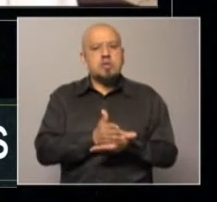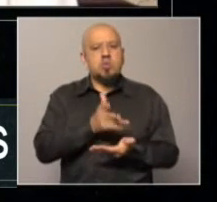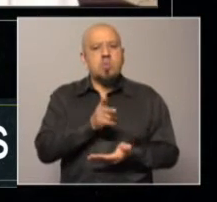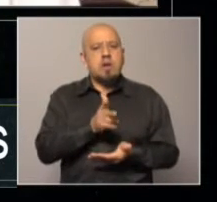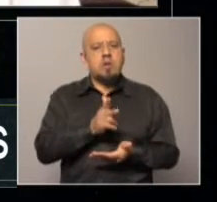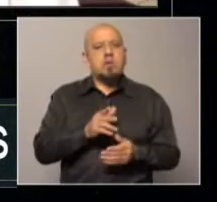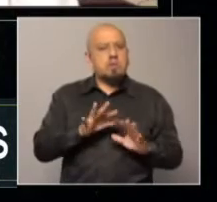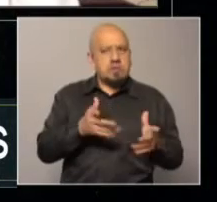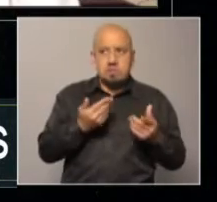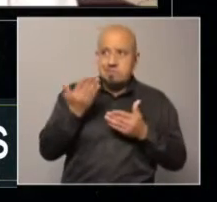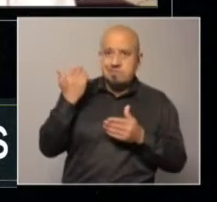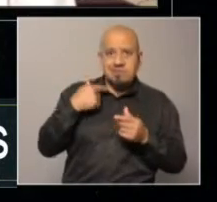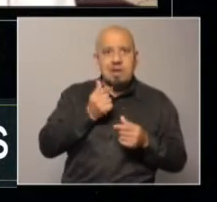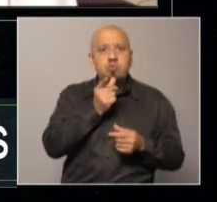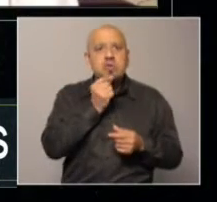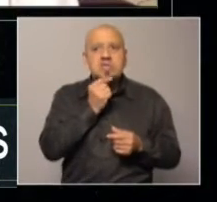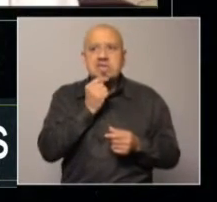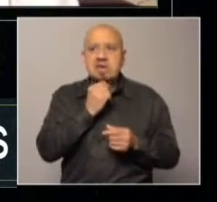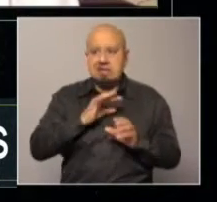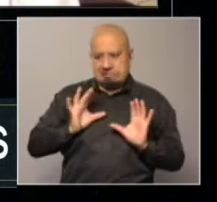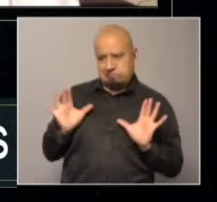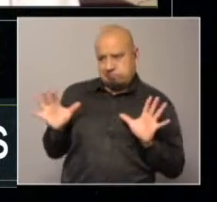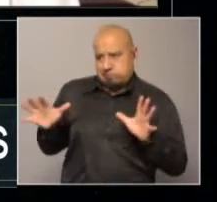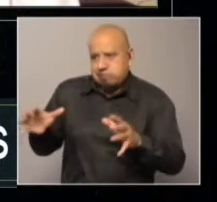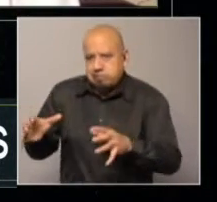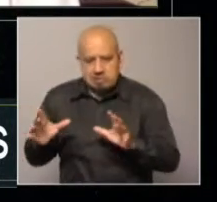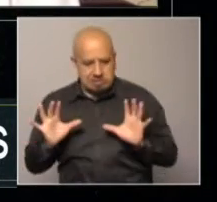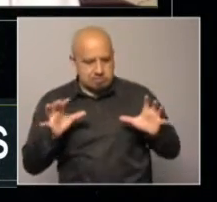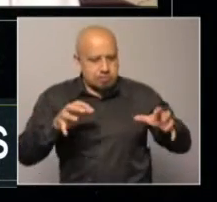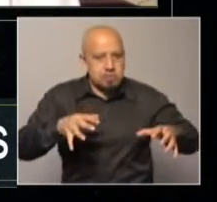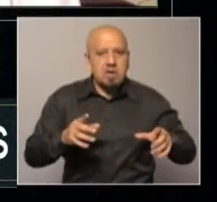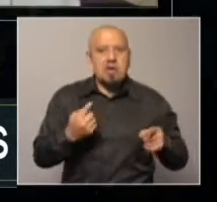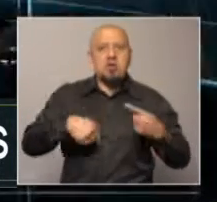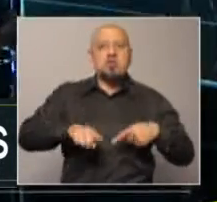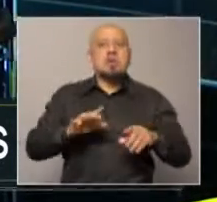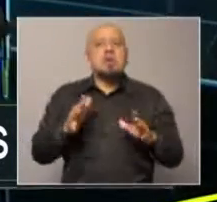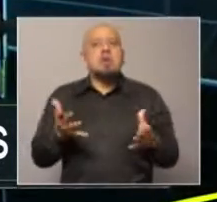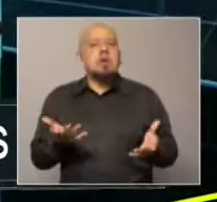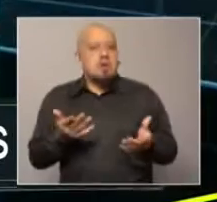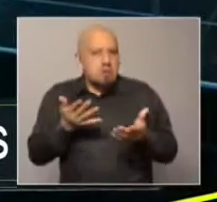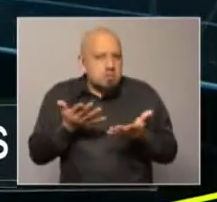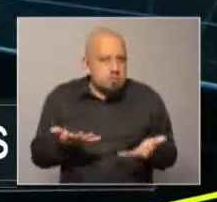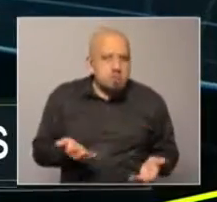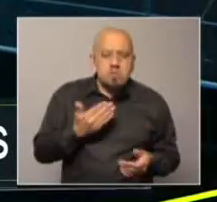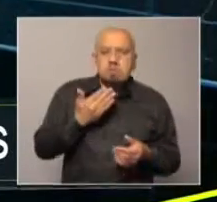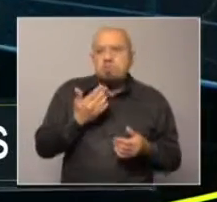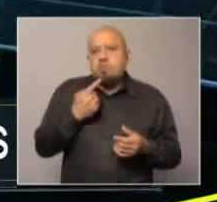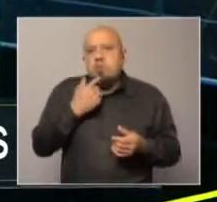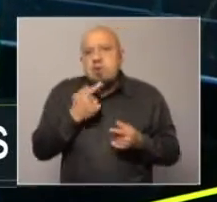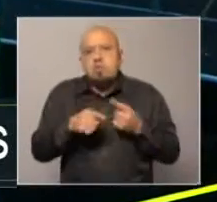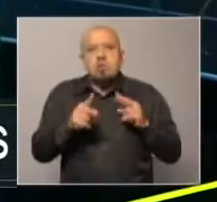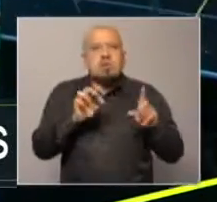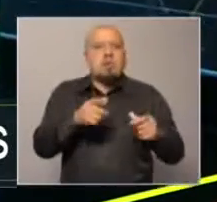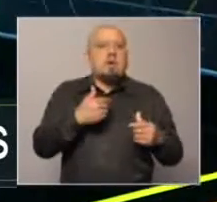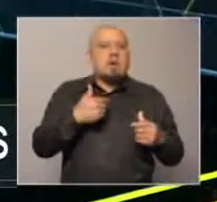toda la represión que hubo, se notó, abre la Constitución la puerta a poder discutir sobre otros organismos, por ejemplo, los fusileros,